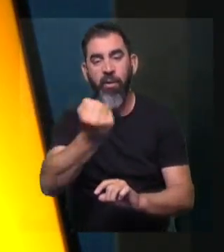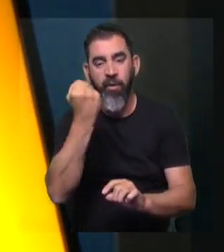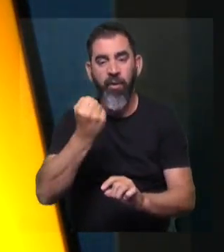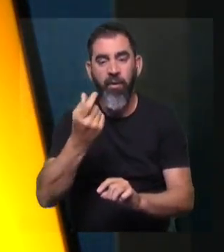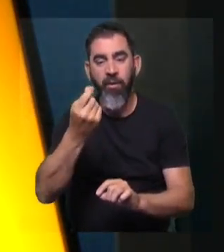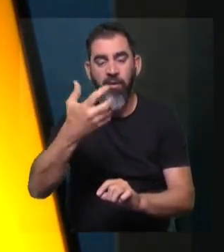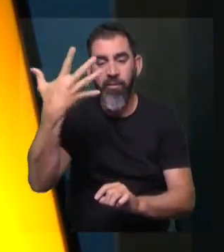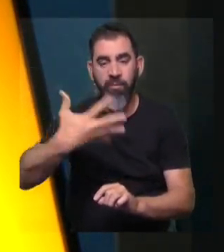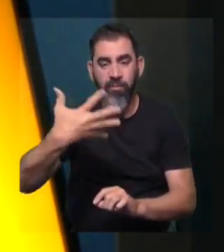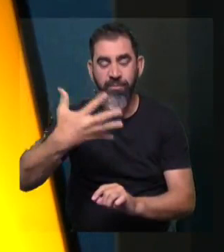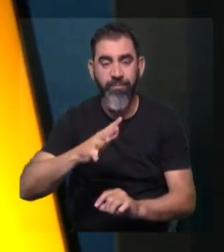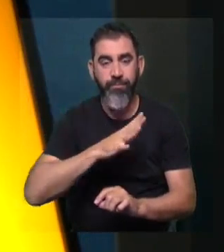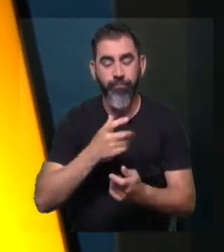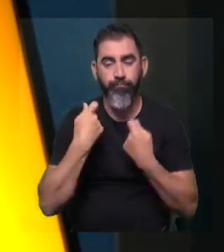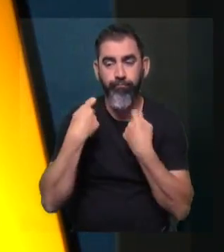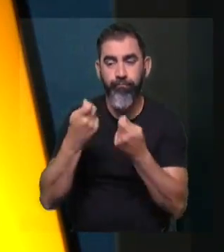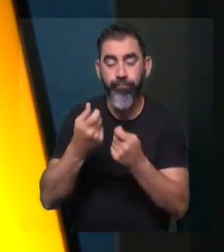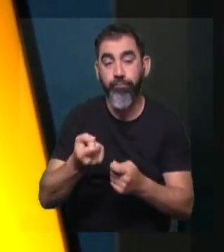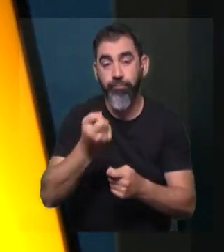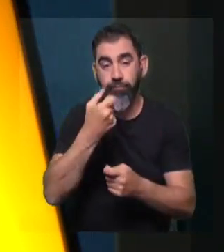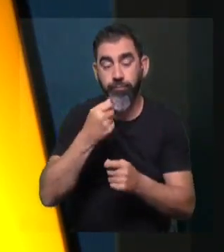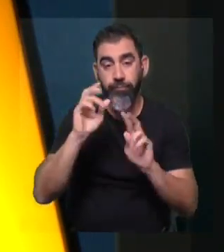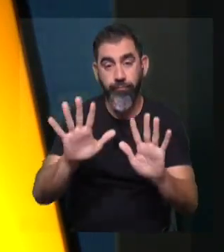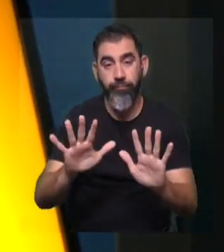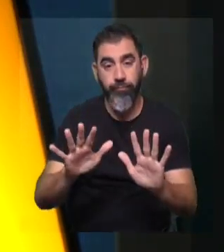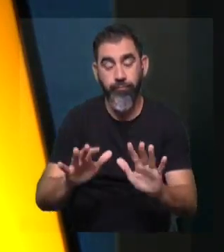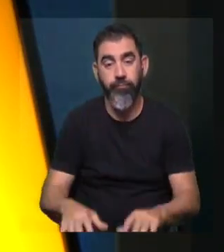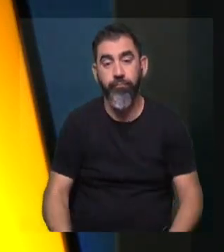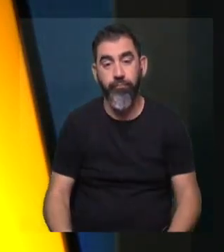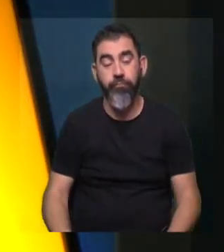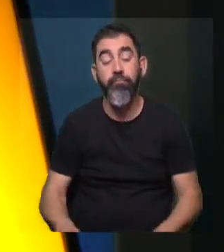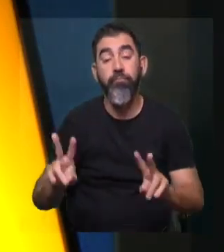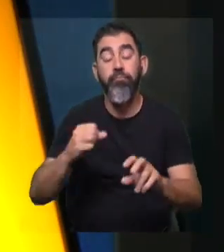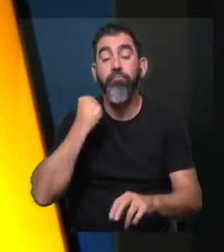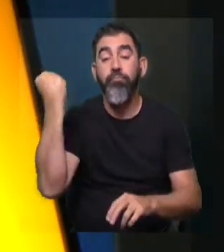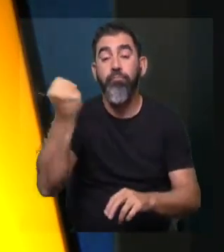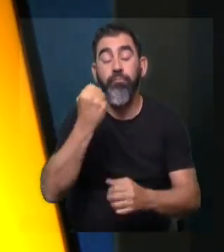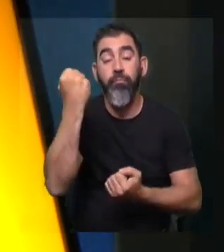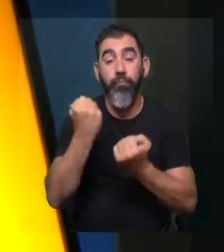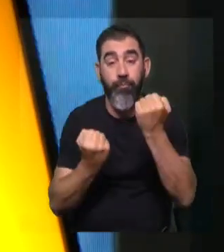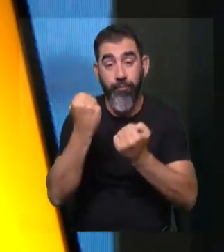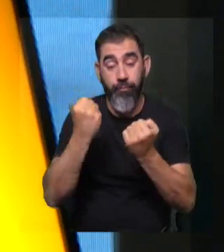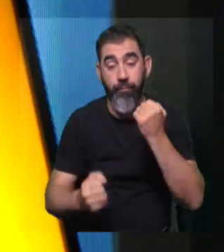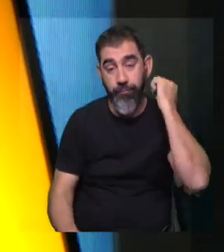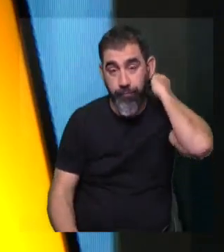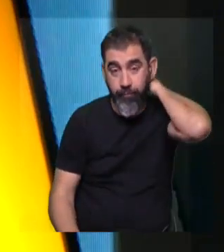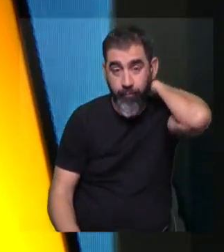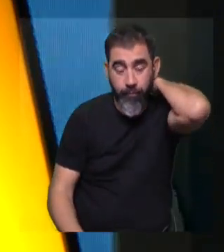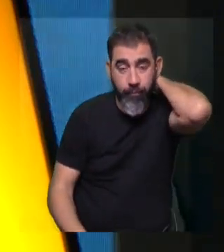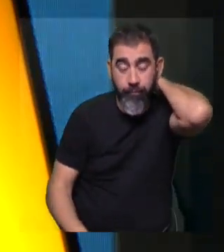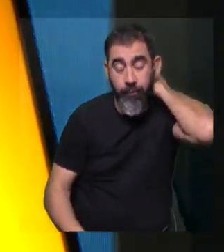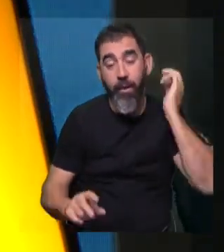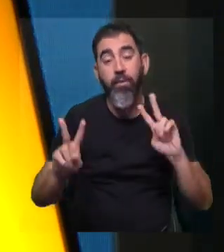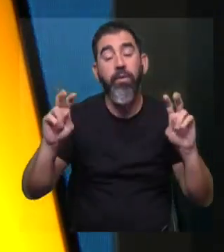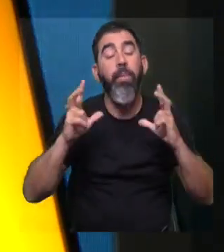precio disparatado que se está gastando en medicamentos de ese estilo es un tema central para todas las economías. Entonces hay una dimensión